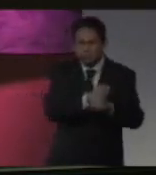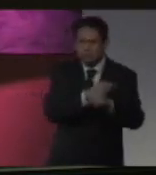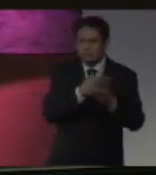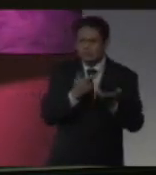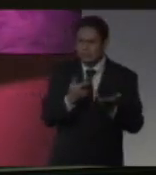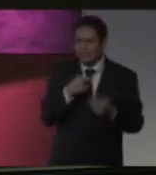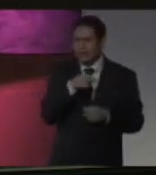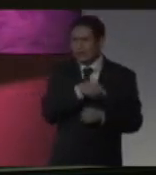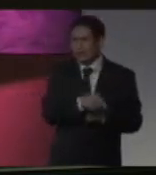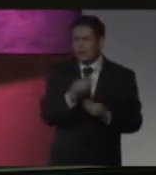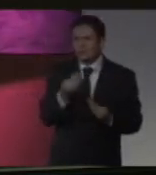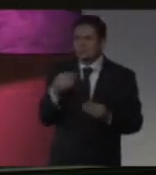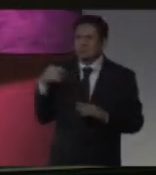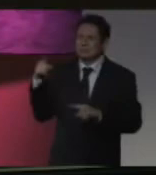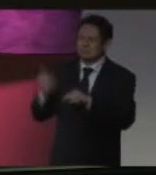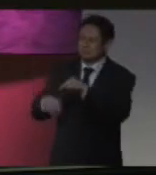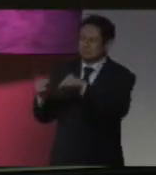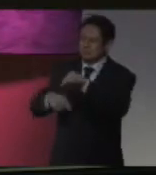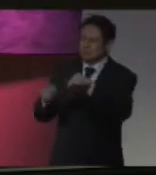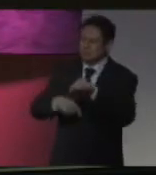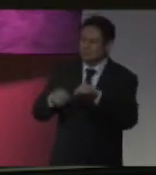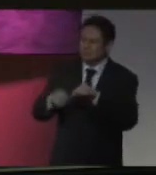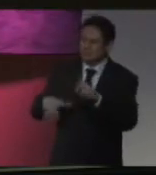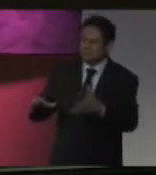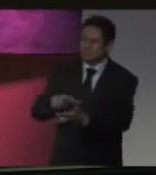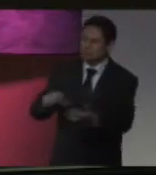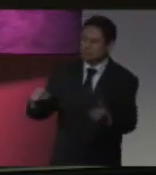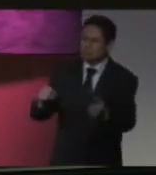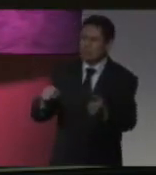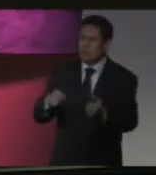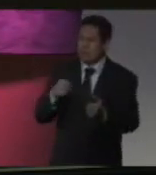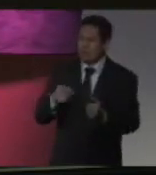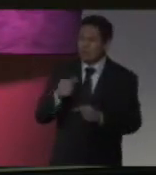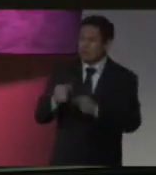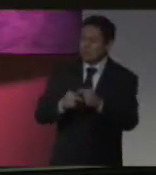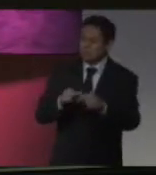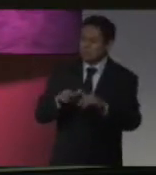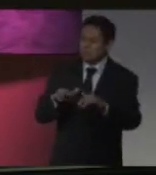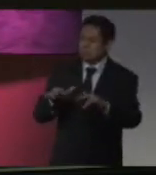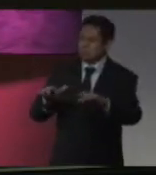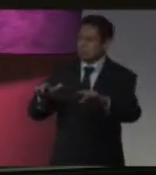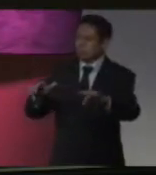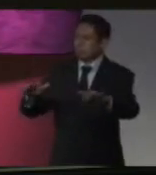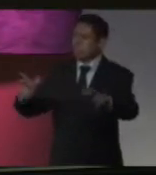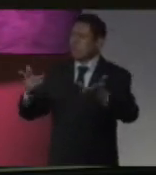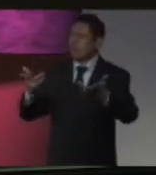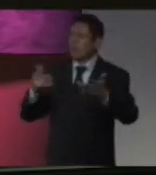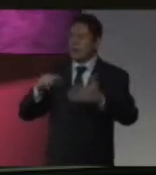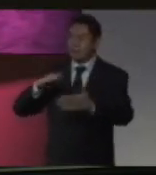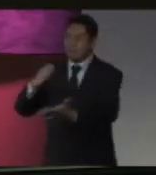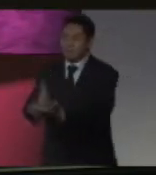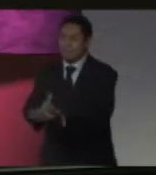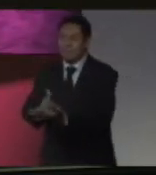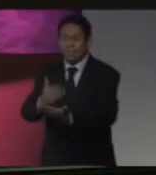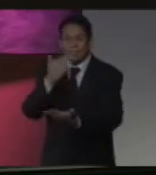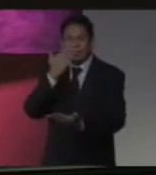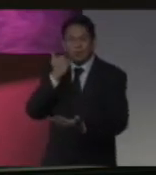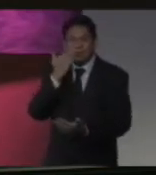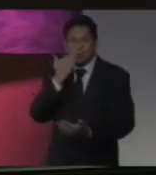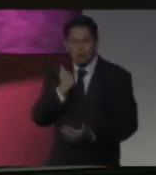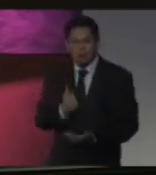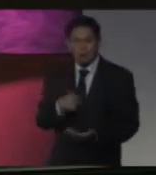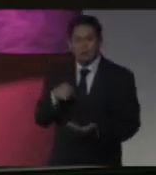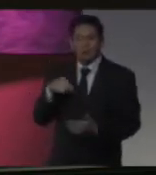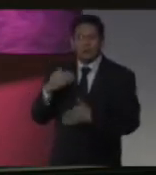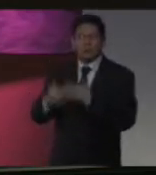más destrucción que extracción. Esa frontera está avanzando casi sin ningún control sobre los territorios que nos